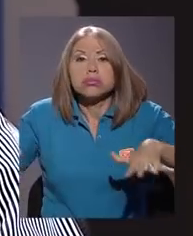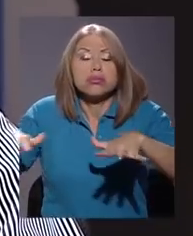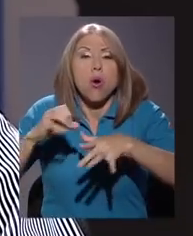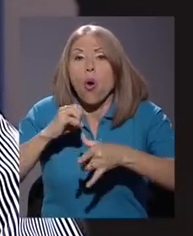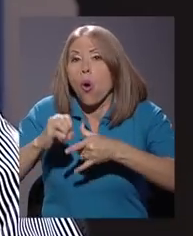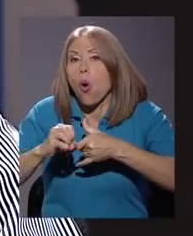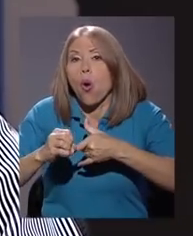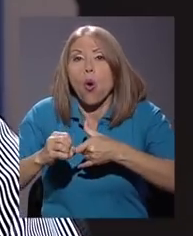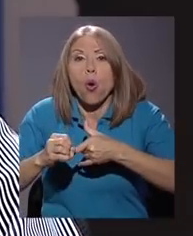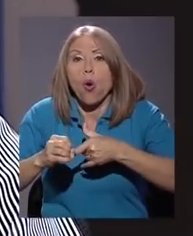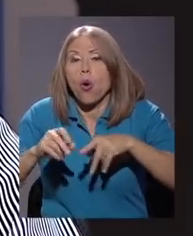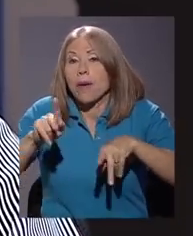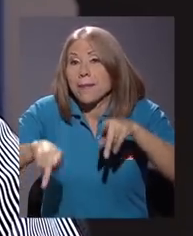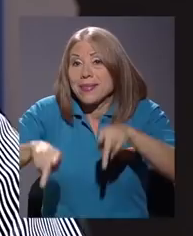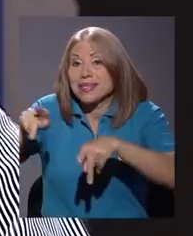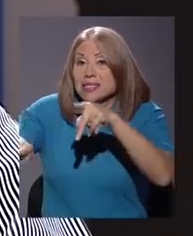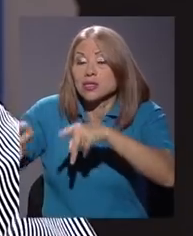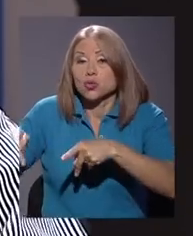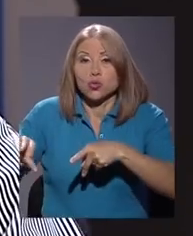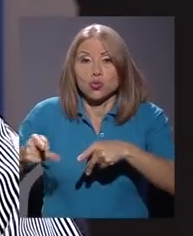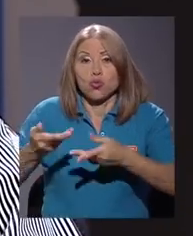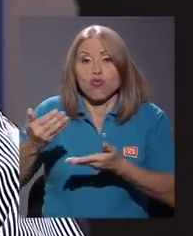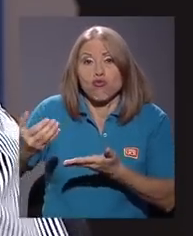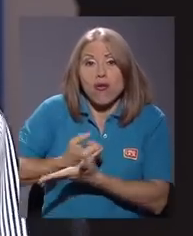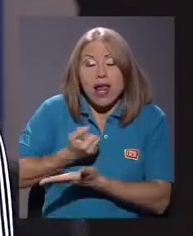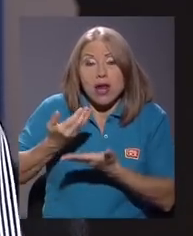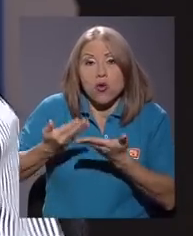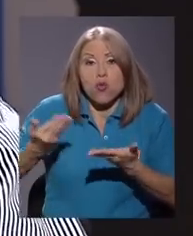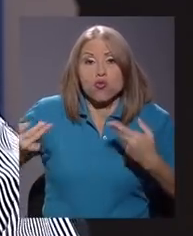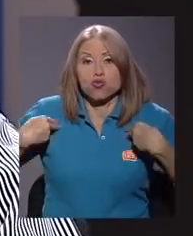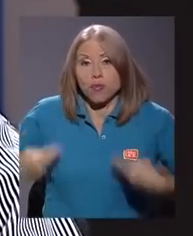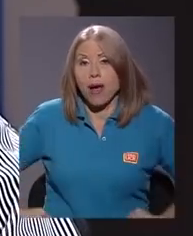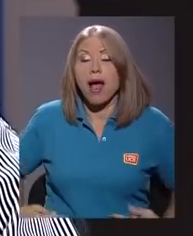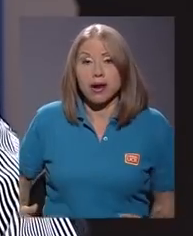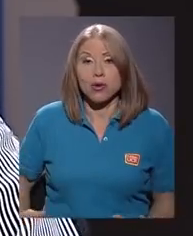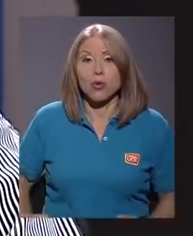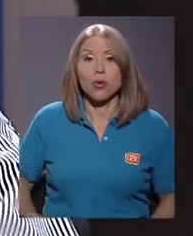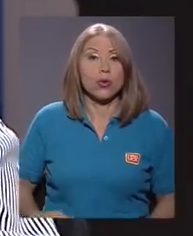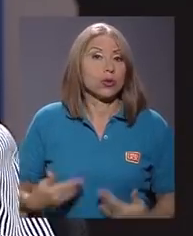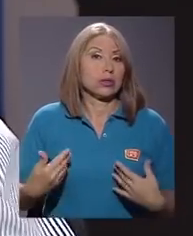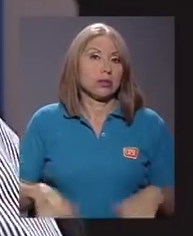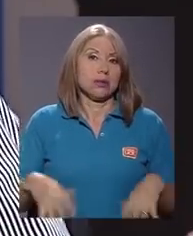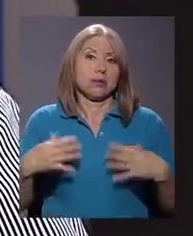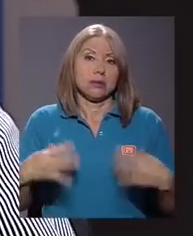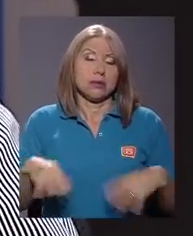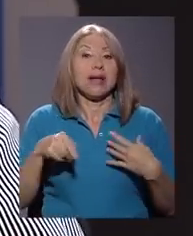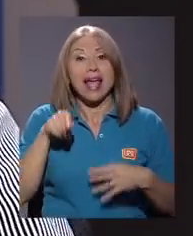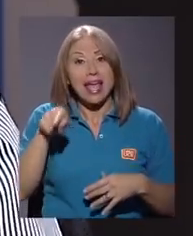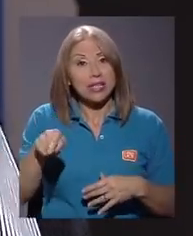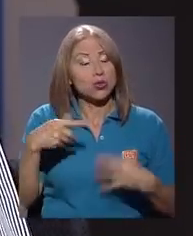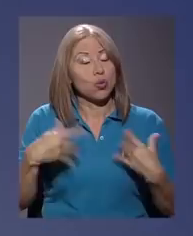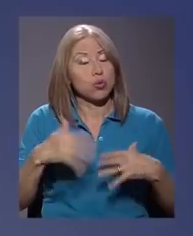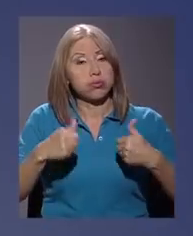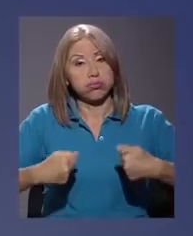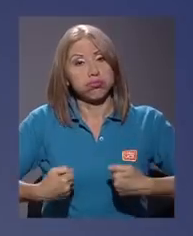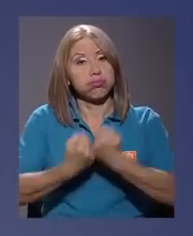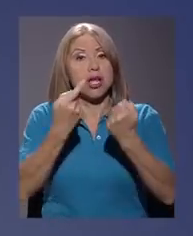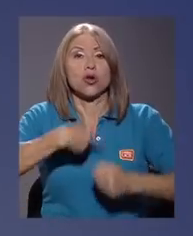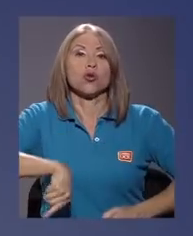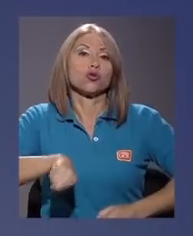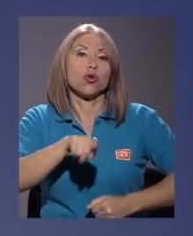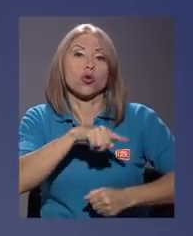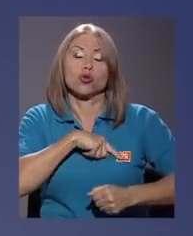de o de capital humano a veces es es diría yo que es el reto más grande estamos creciendo más rápido de lo que estamos asociados al